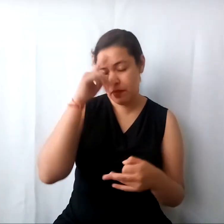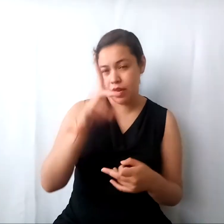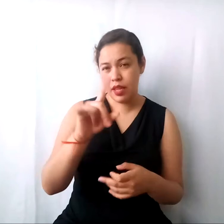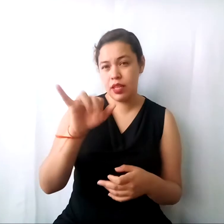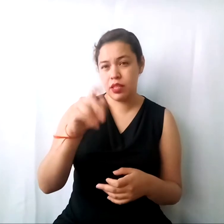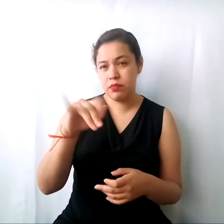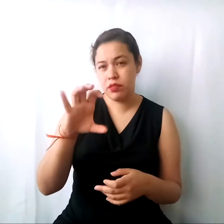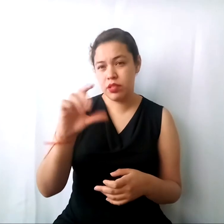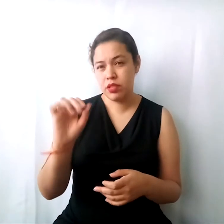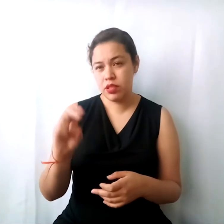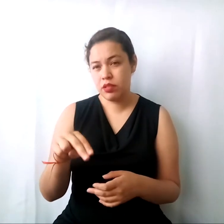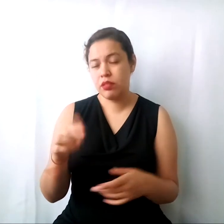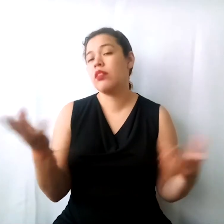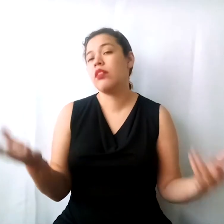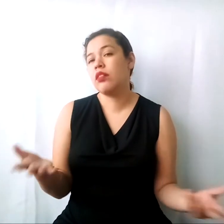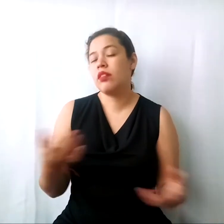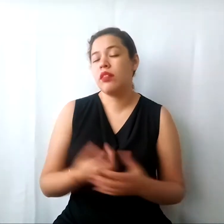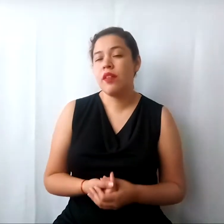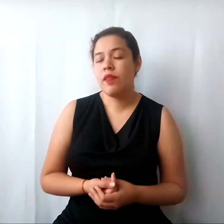Entonces, esos no